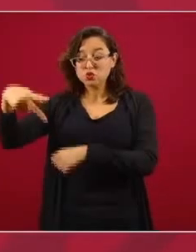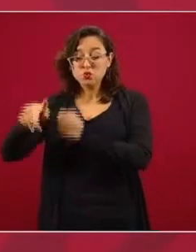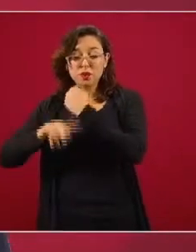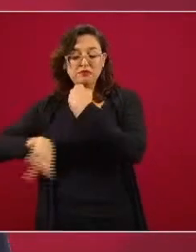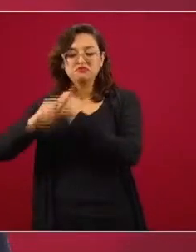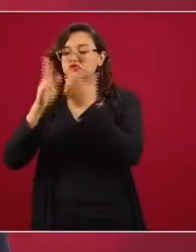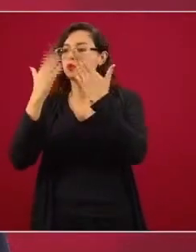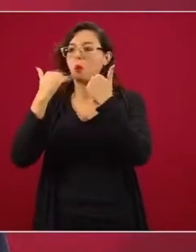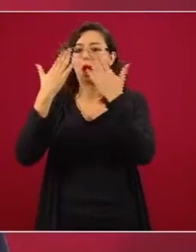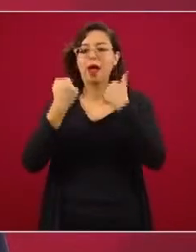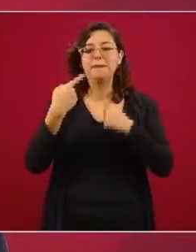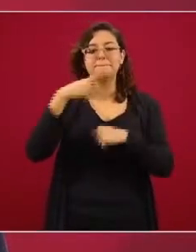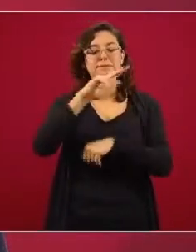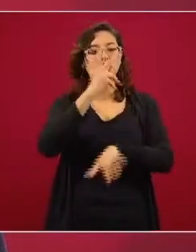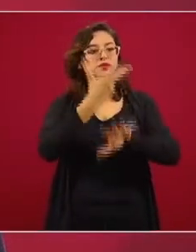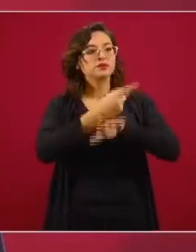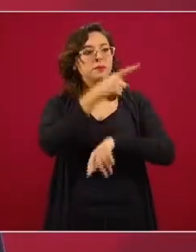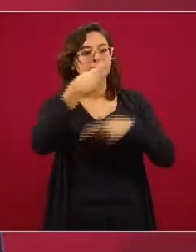paisanos,